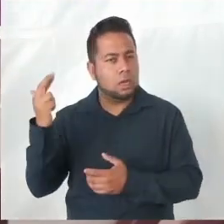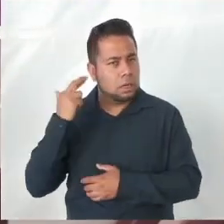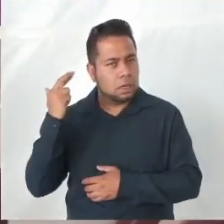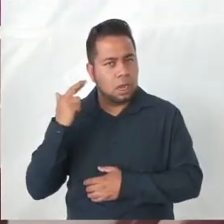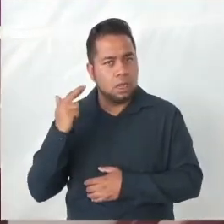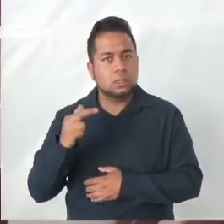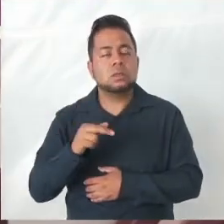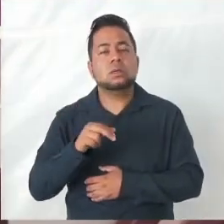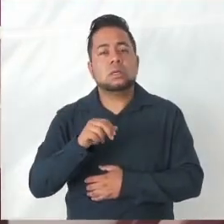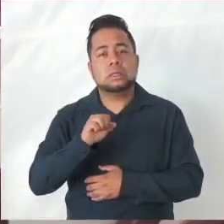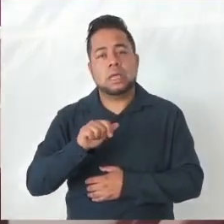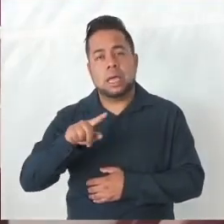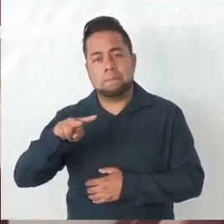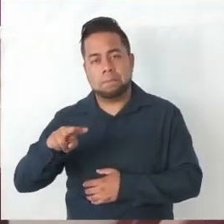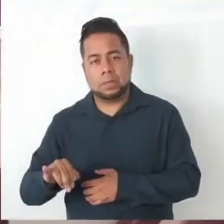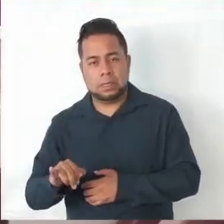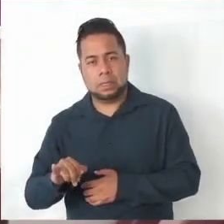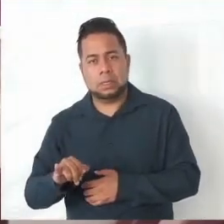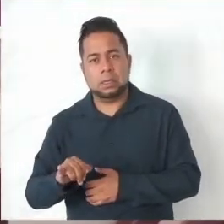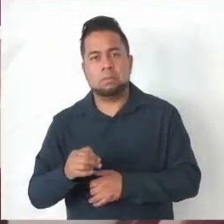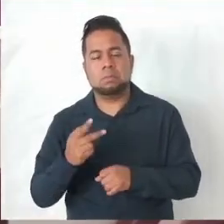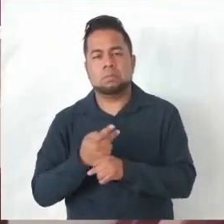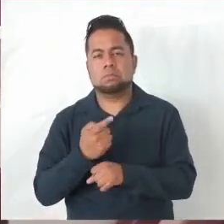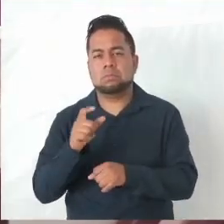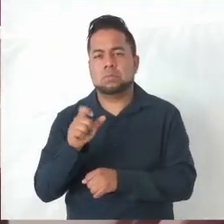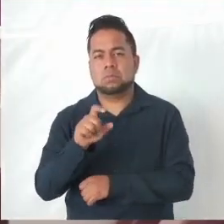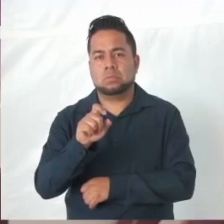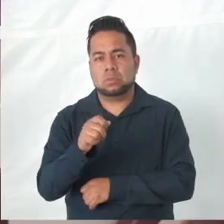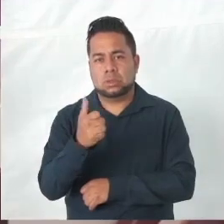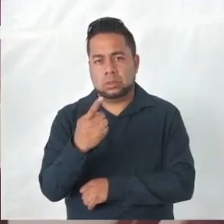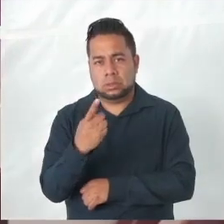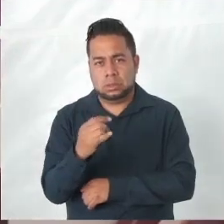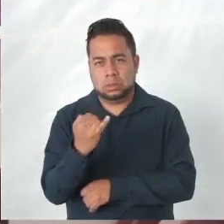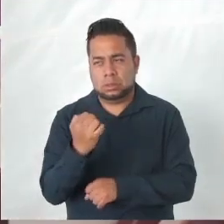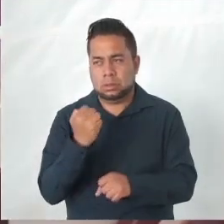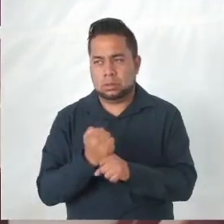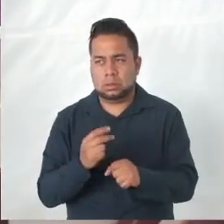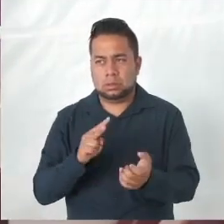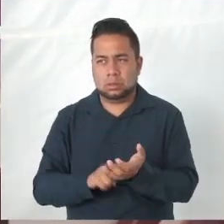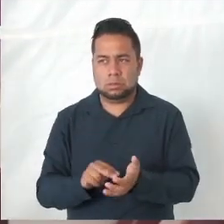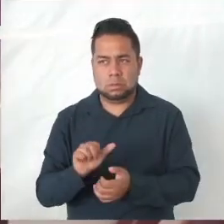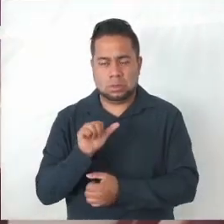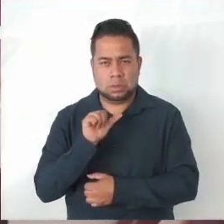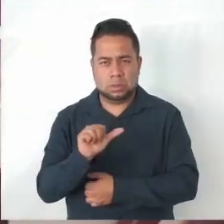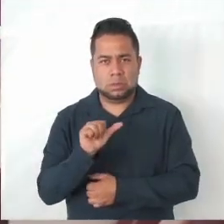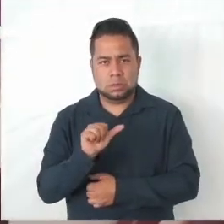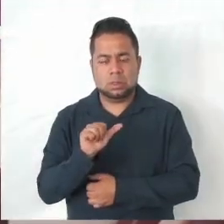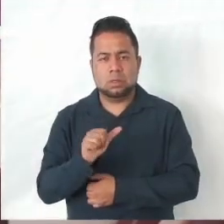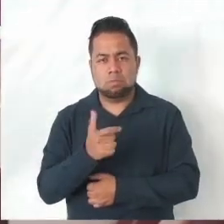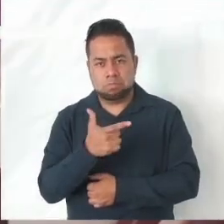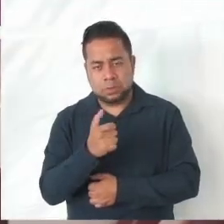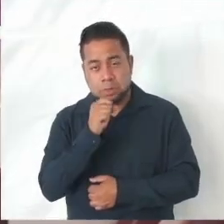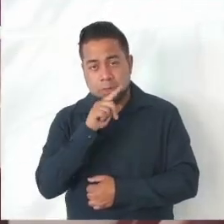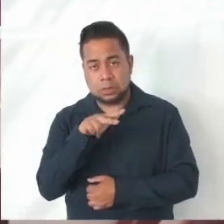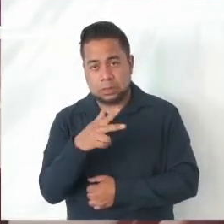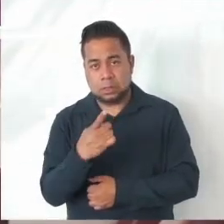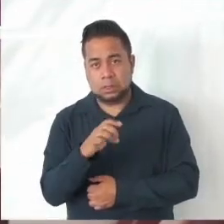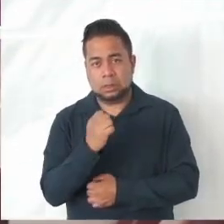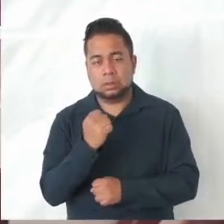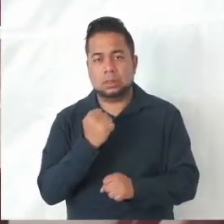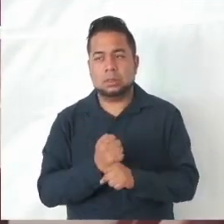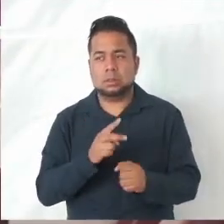New Savi, ocurrida el 26 de junio de 2016. El 13 de septiembre